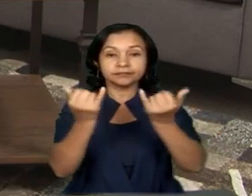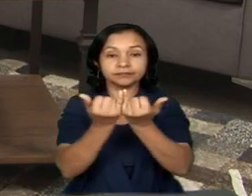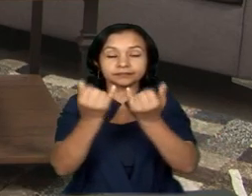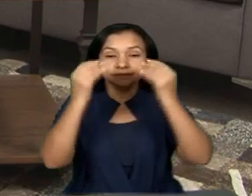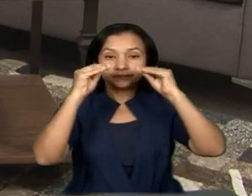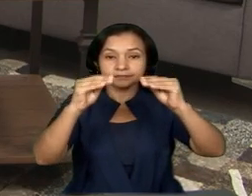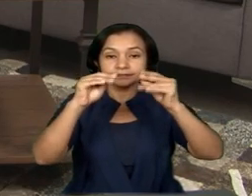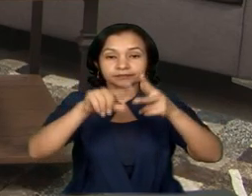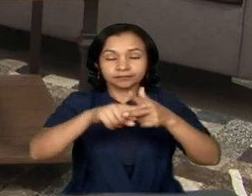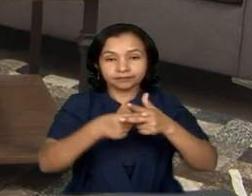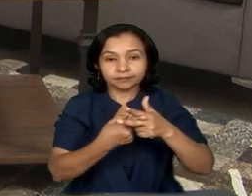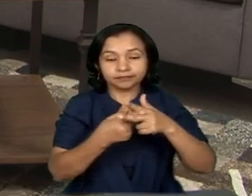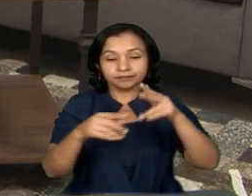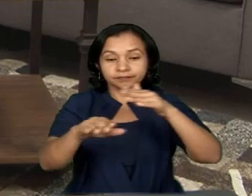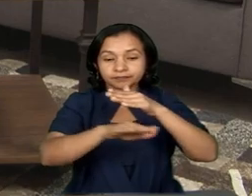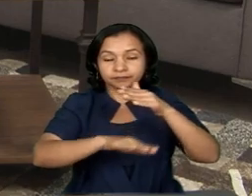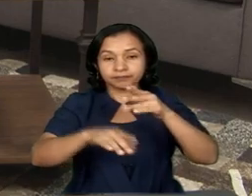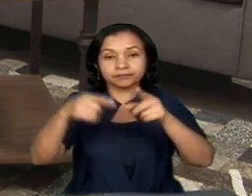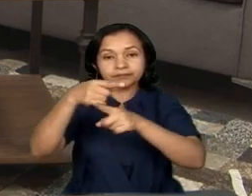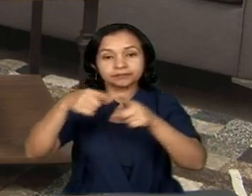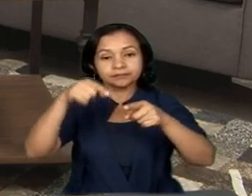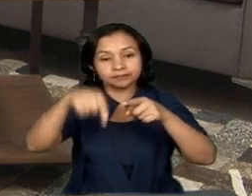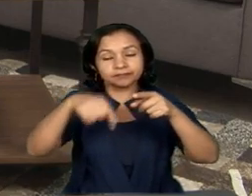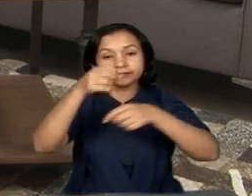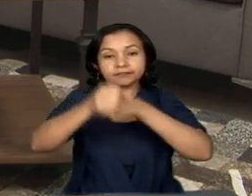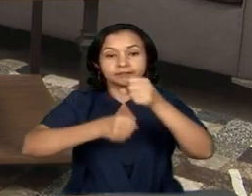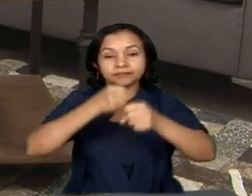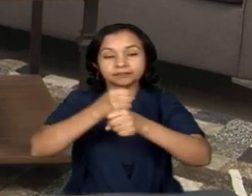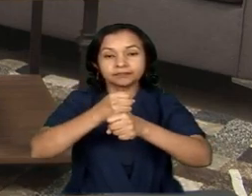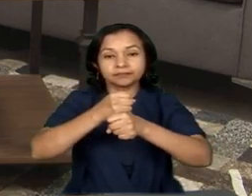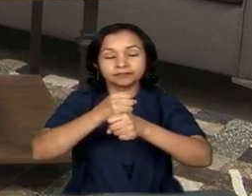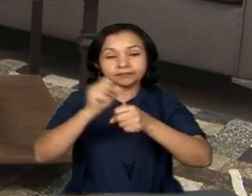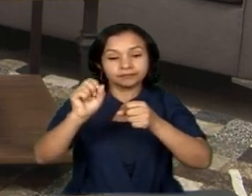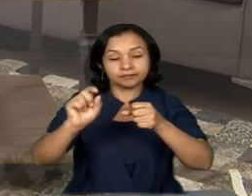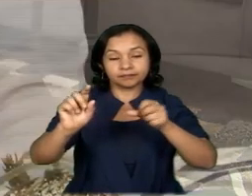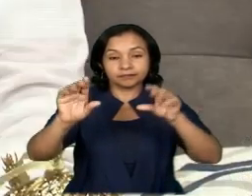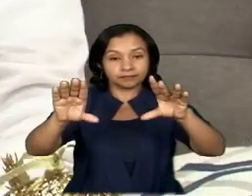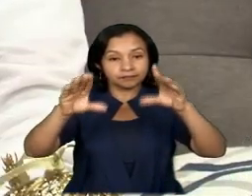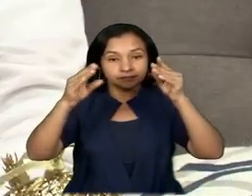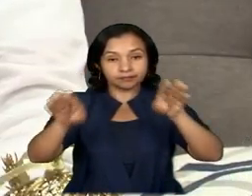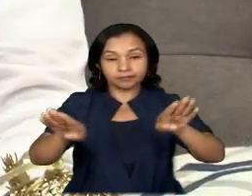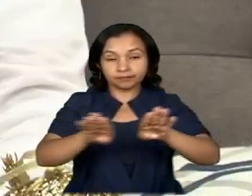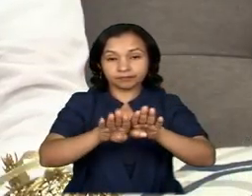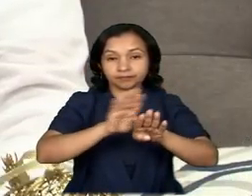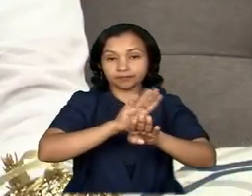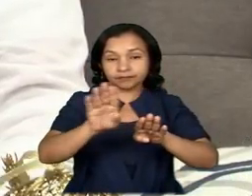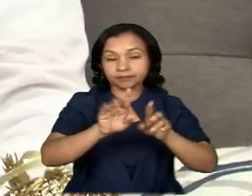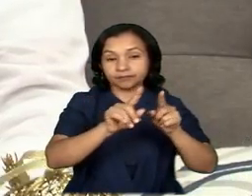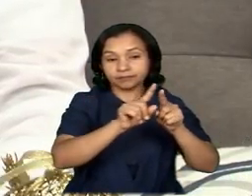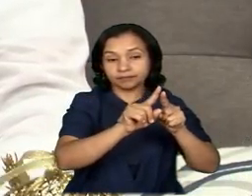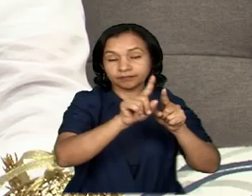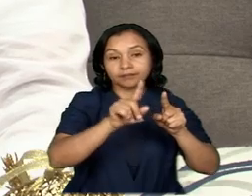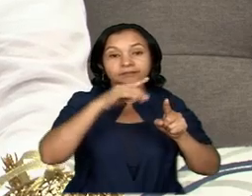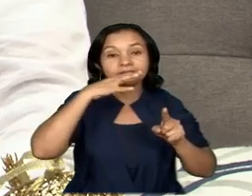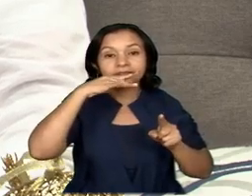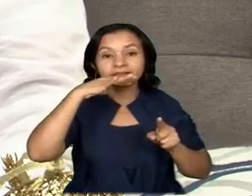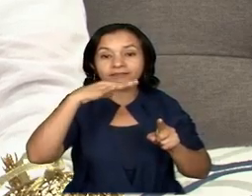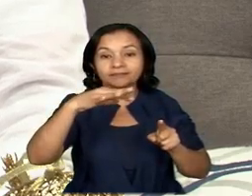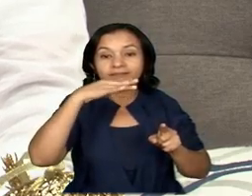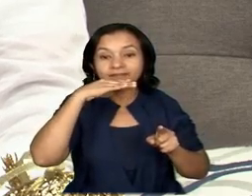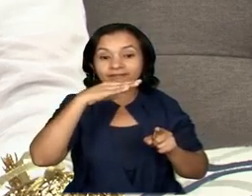educación inicial, básica y media. Este año se cerró el primer ciclo del aprendizaje de inglés como segundo idioma.